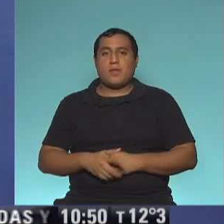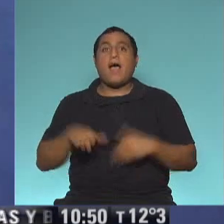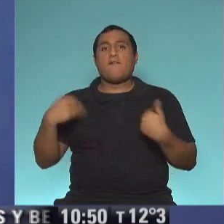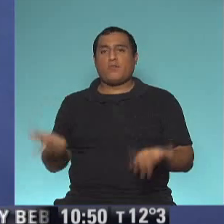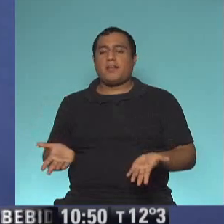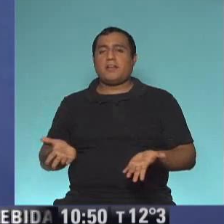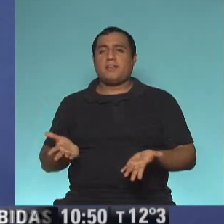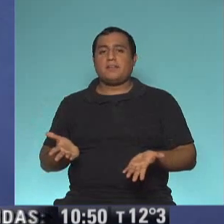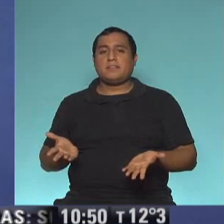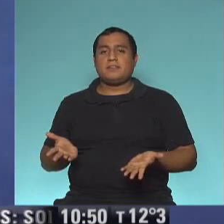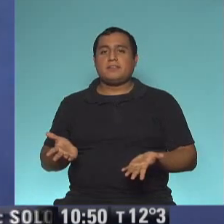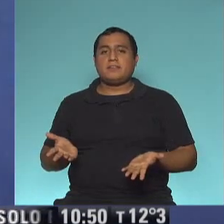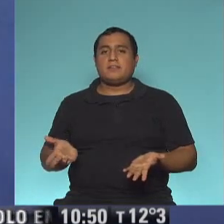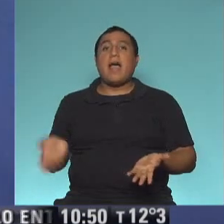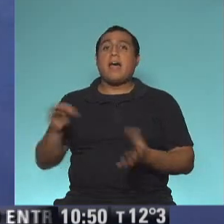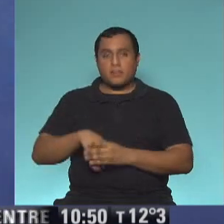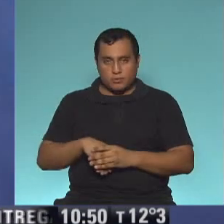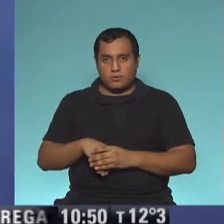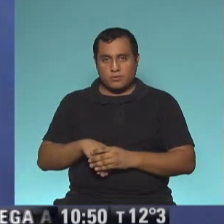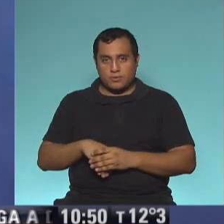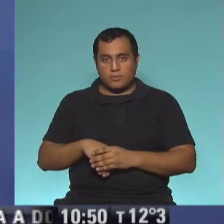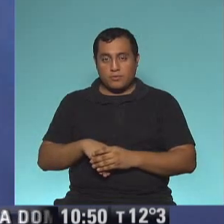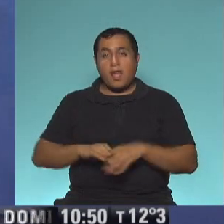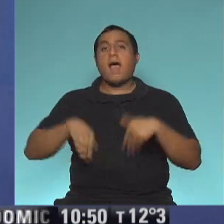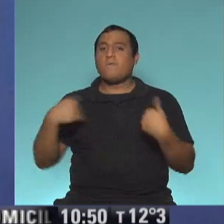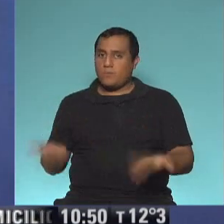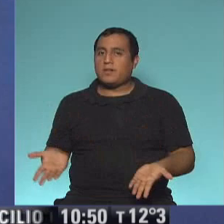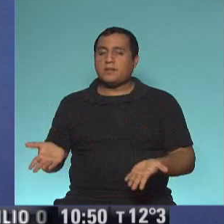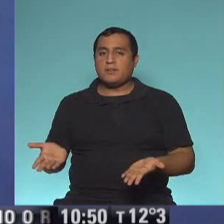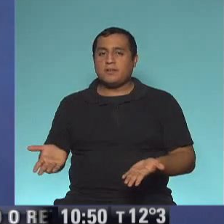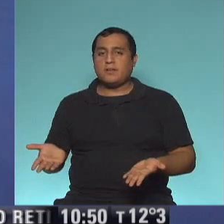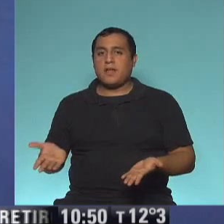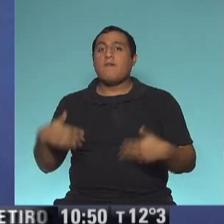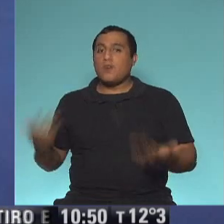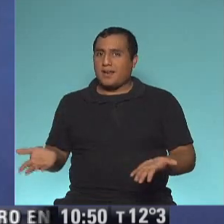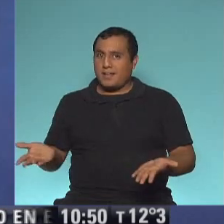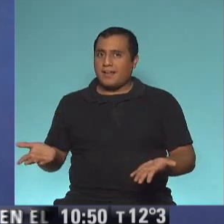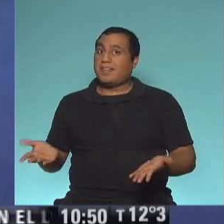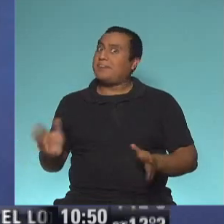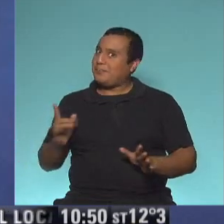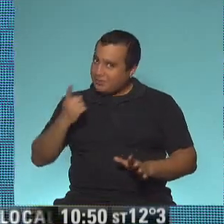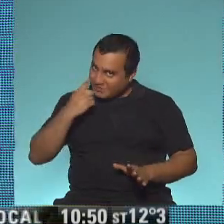Afuera. Afuera. Adentro. Adentro. Afuera. Afuera.